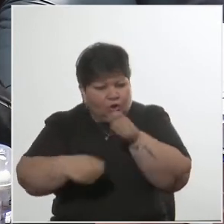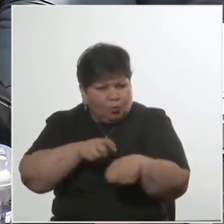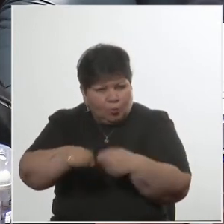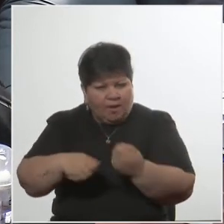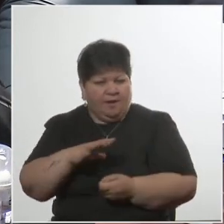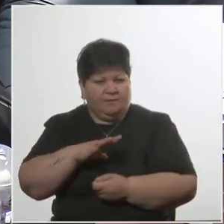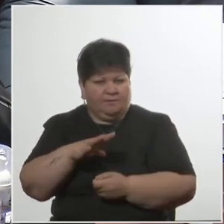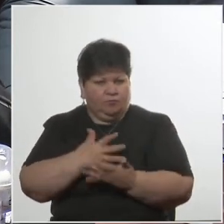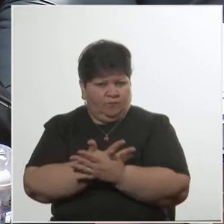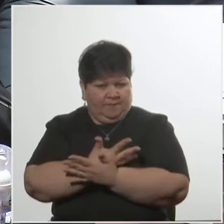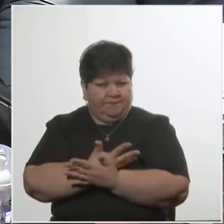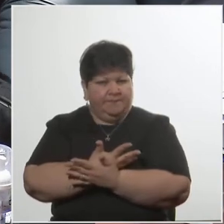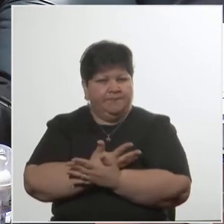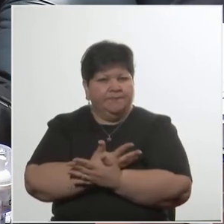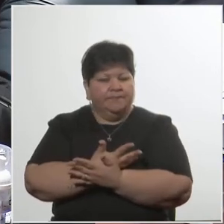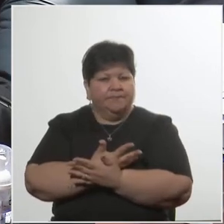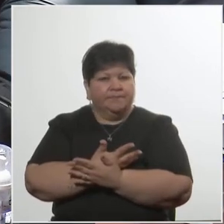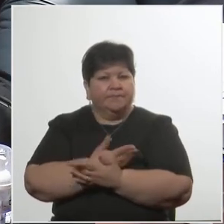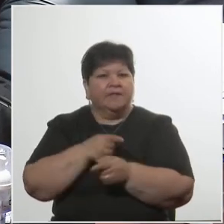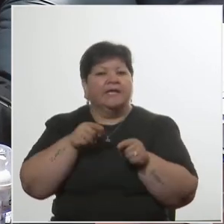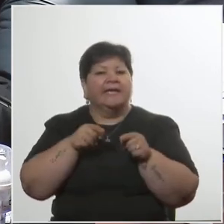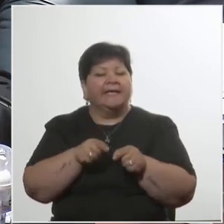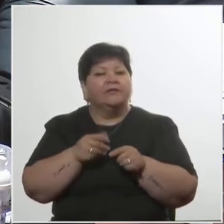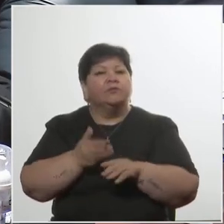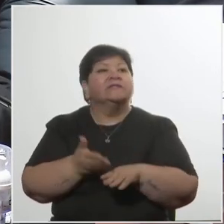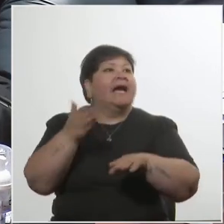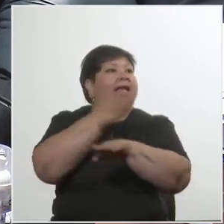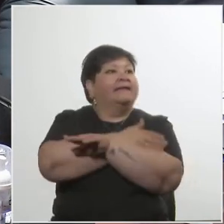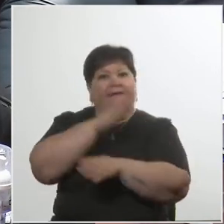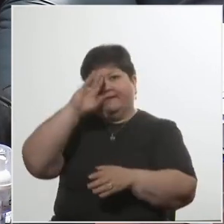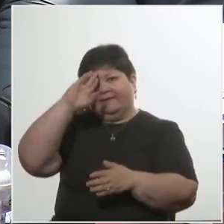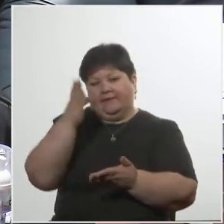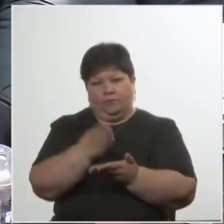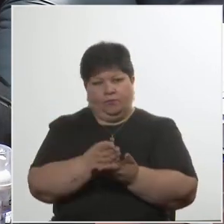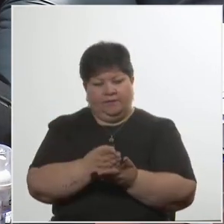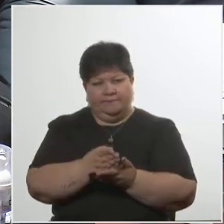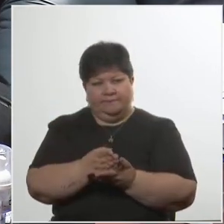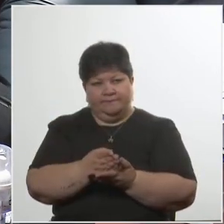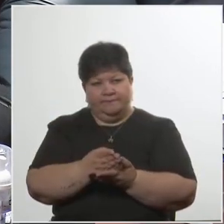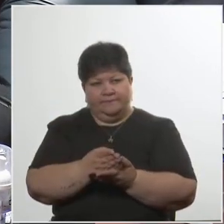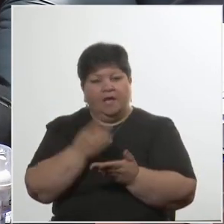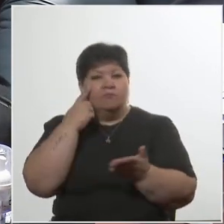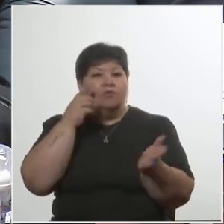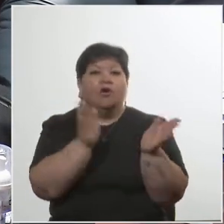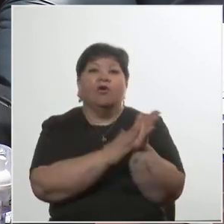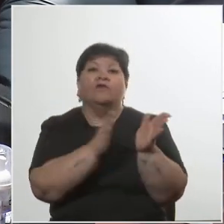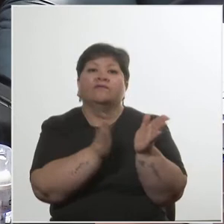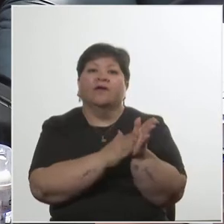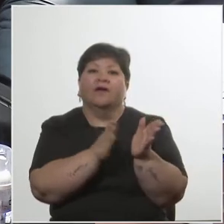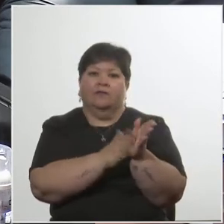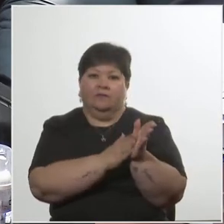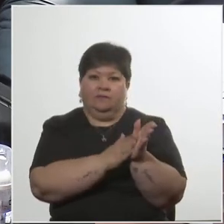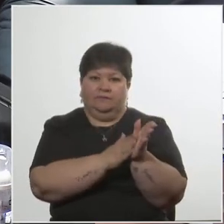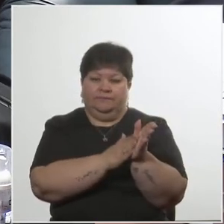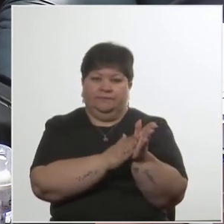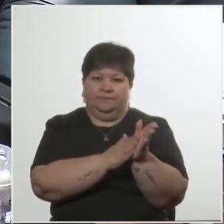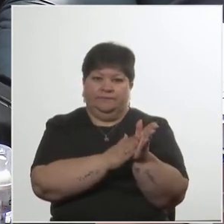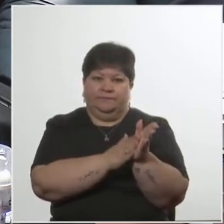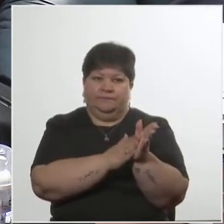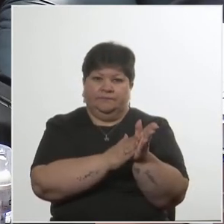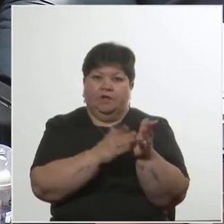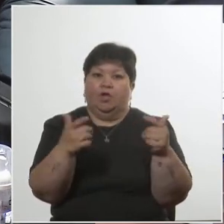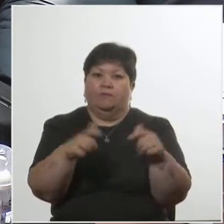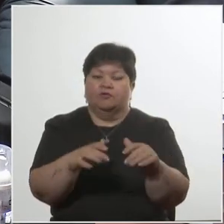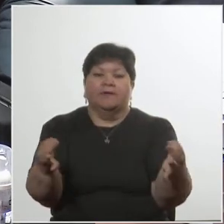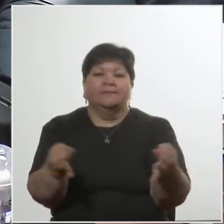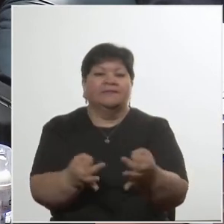conclusiones Esto fue por supuesto antes de la dictadura probado y demostrado ante una